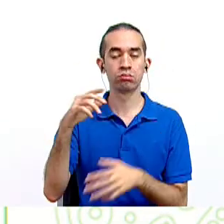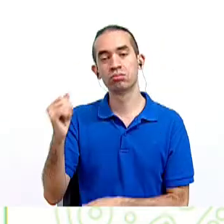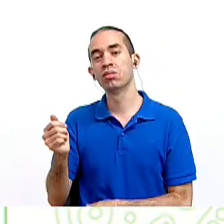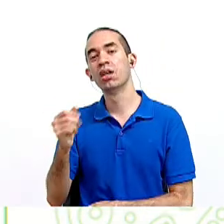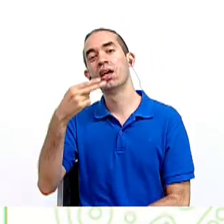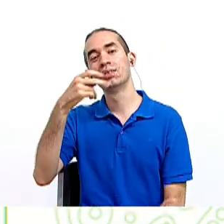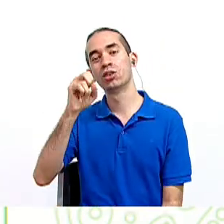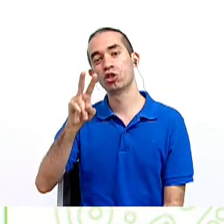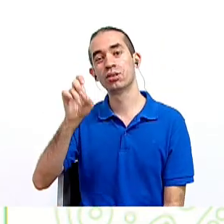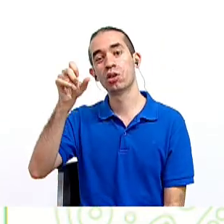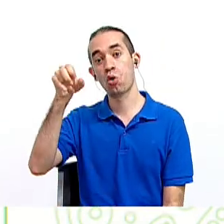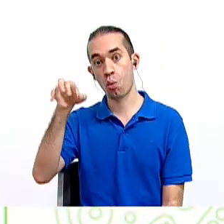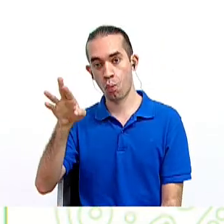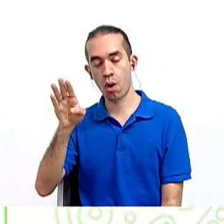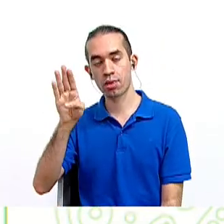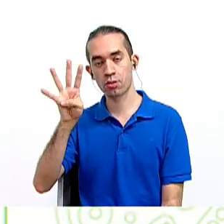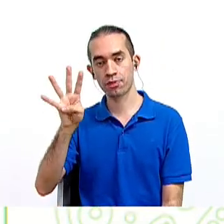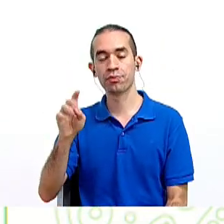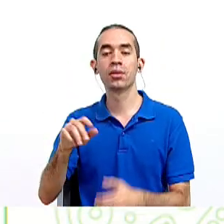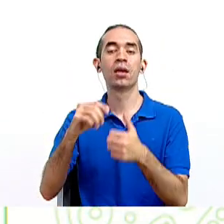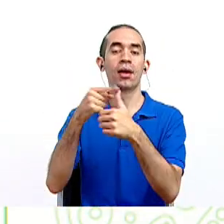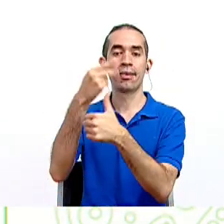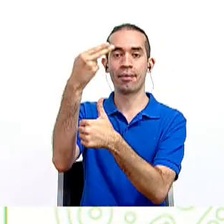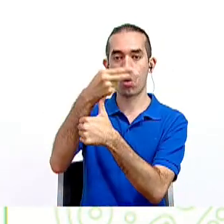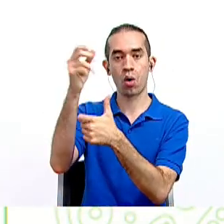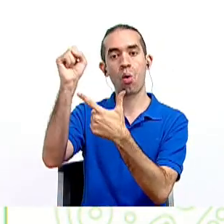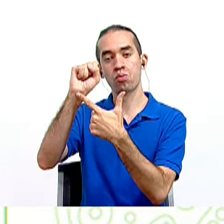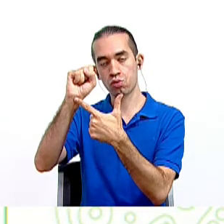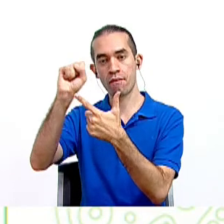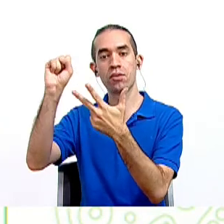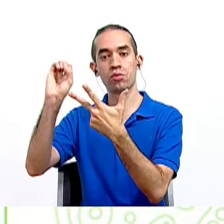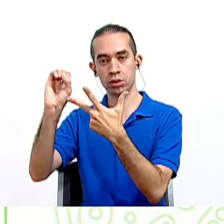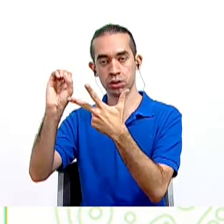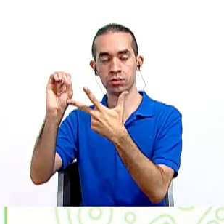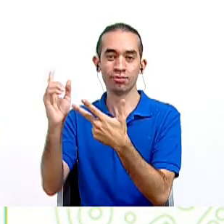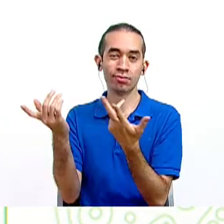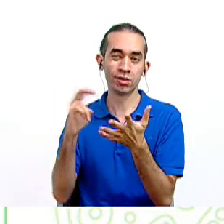ácido sulfúrico tiene hidrógeno, azufre y oxígeno. Eso lo hace ternario.